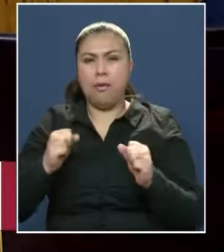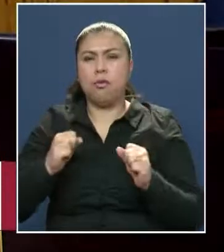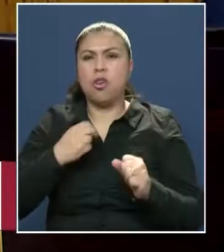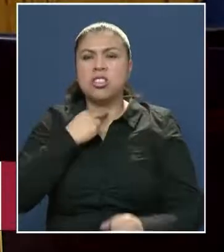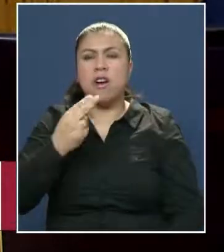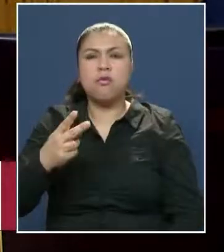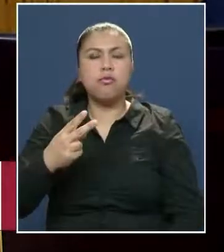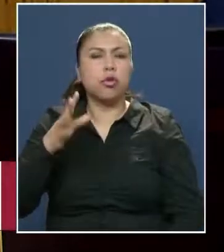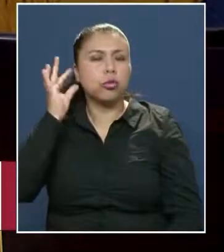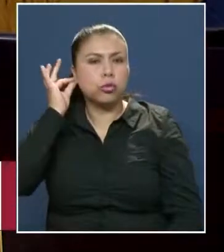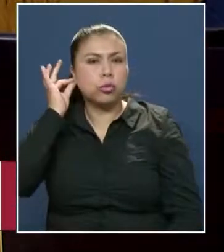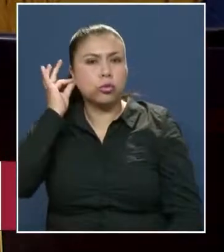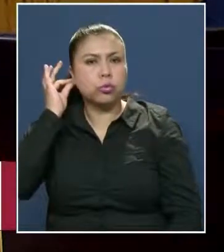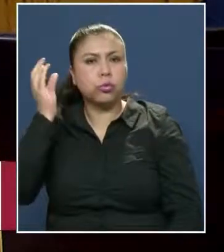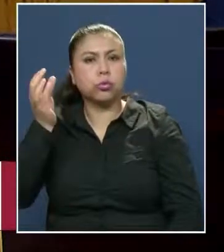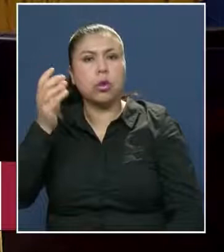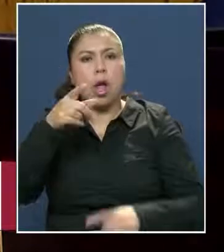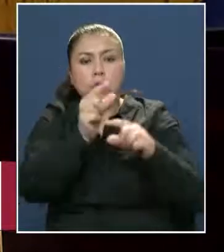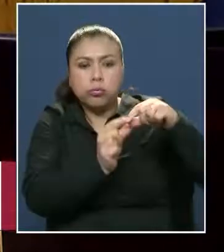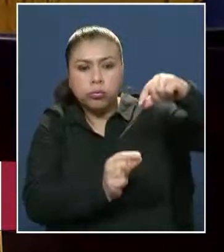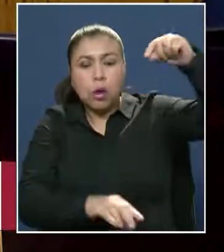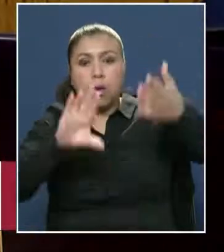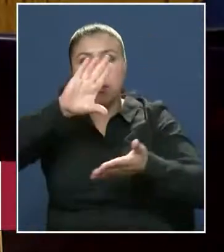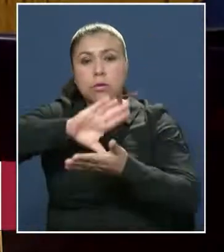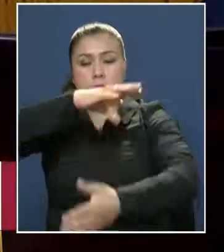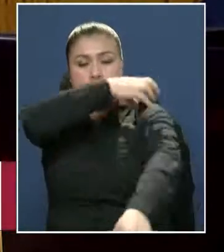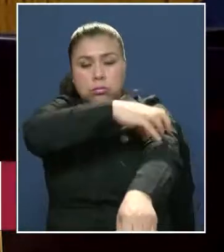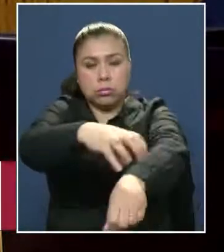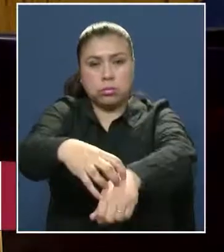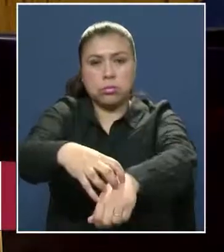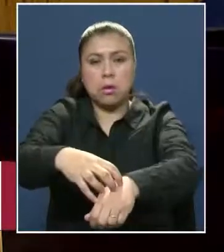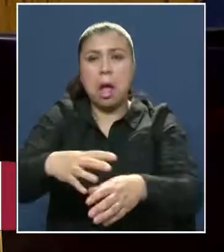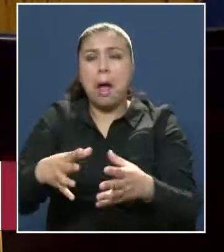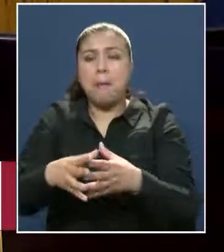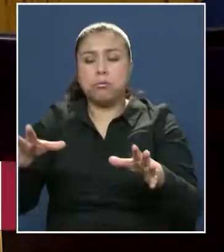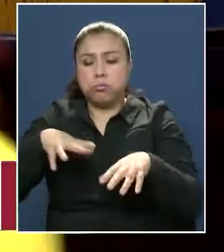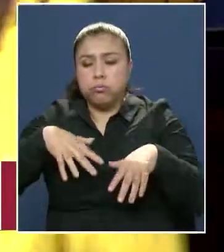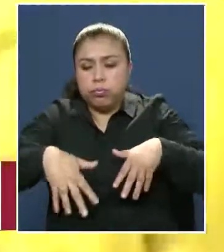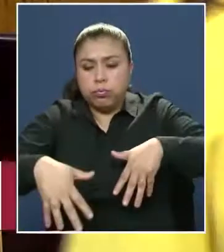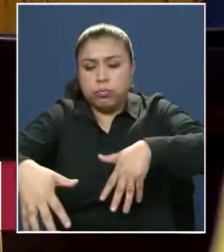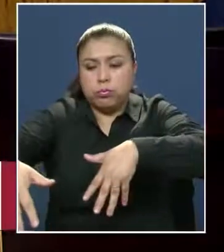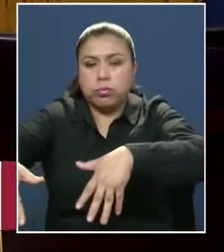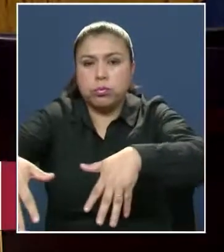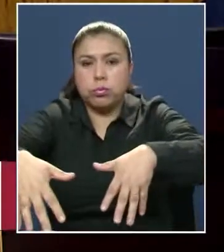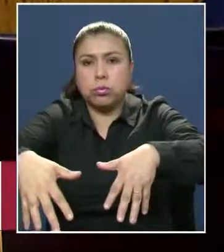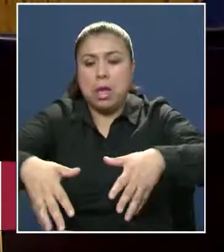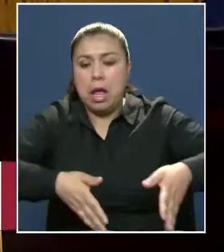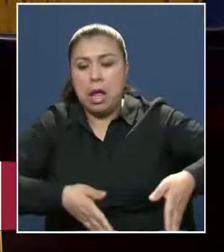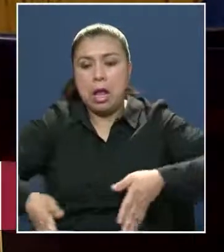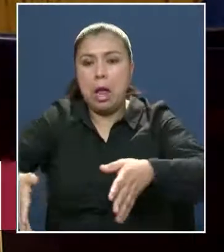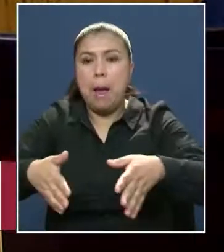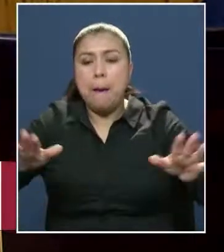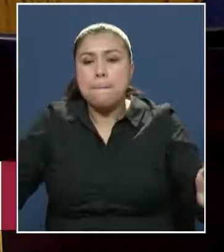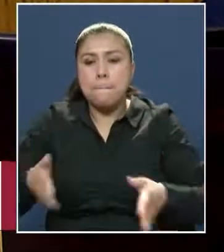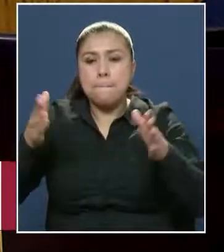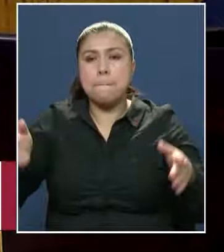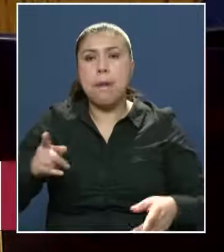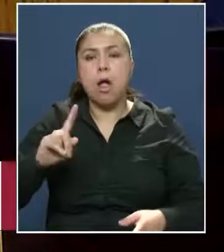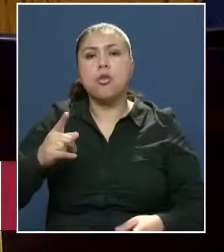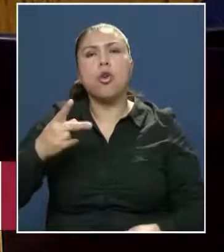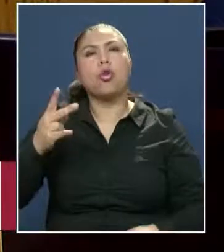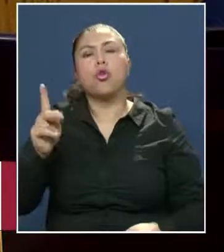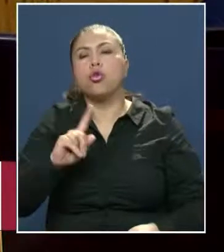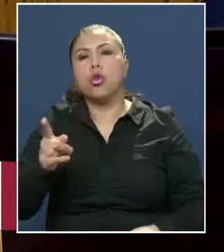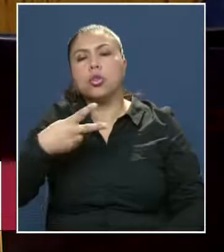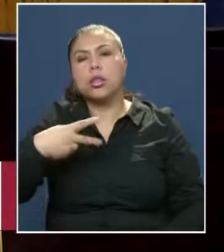movimientos feministas a lo largo y ancho de nuestro país. Son miles las mujeres que han marchado en las calles para promover una educación no sexista y otras